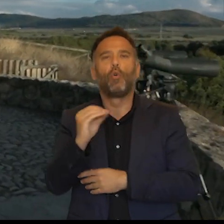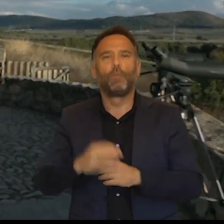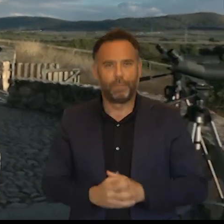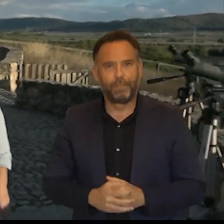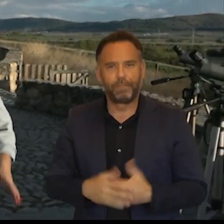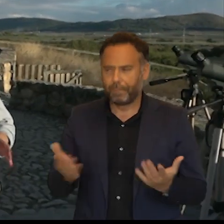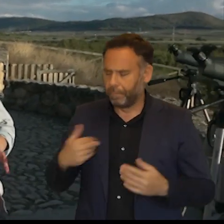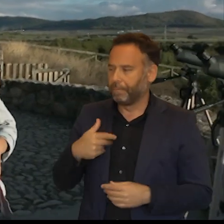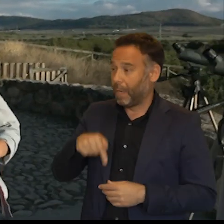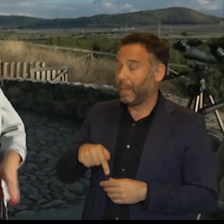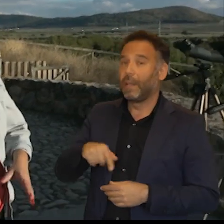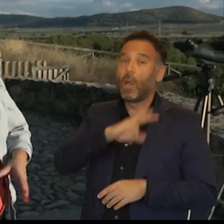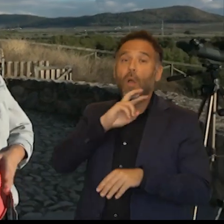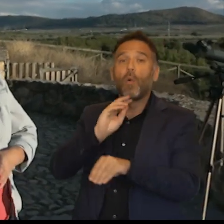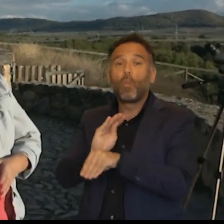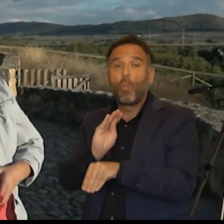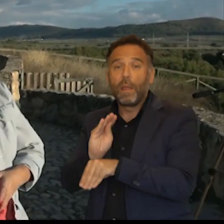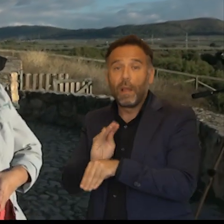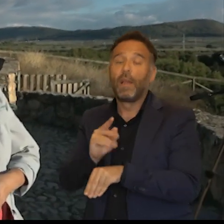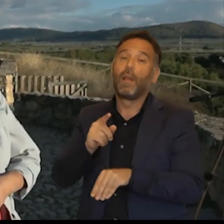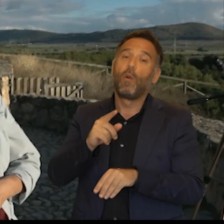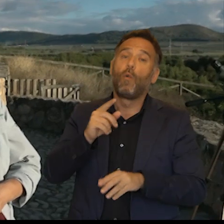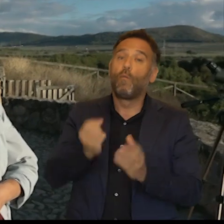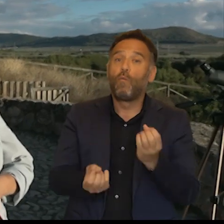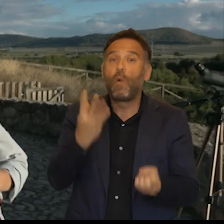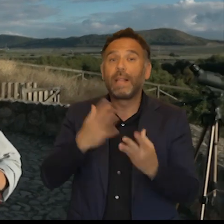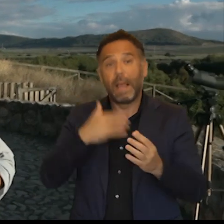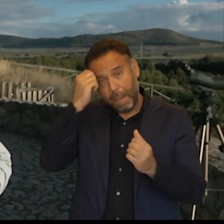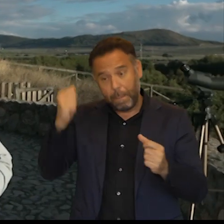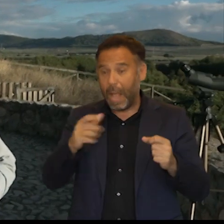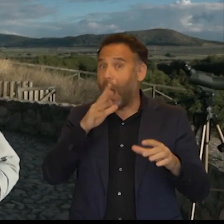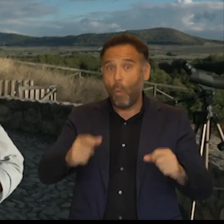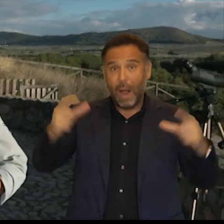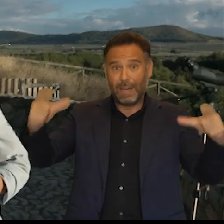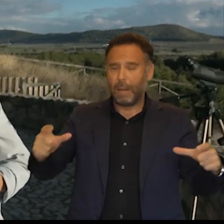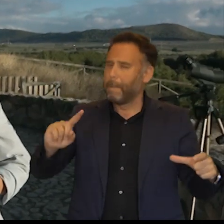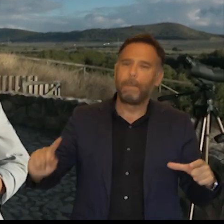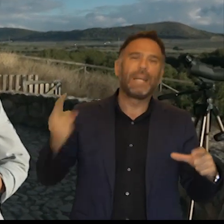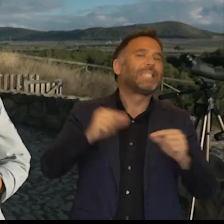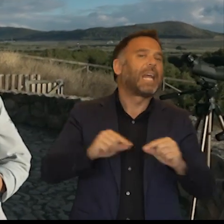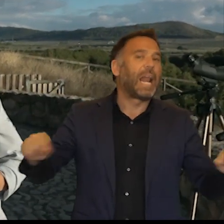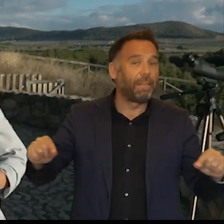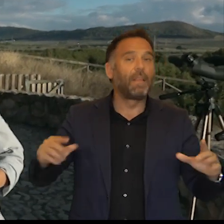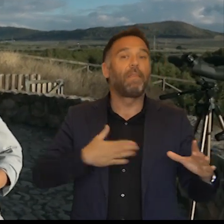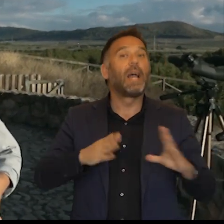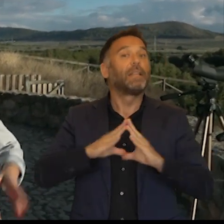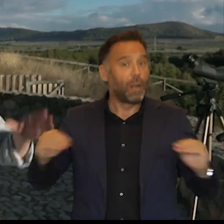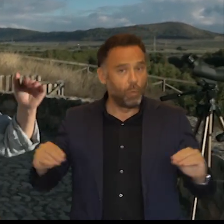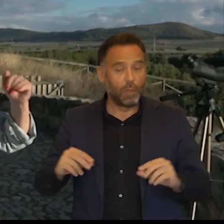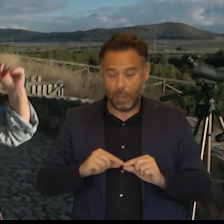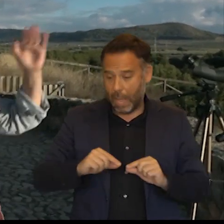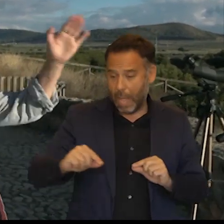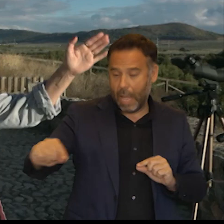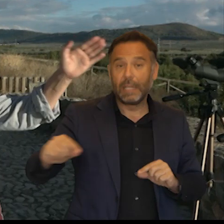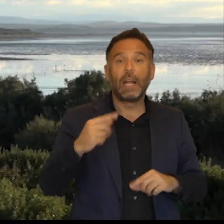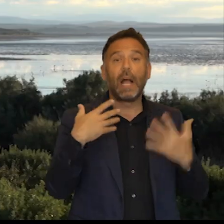aquí. Pues estamos en la Reserva Natural Laguna de Fuente de Piedra. Es la laguna más grande que hay en Andalucía. Wow.